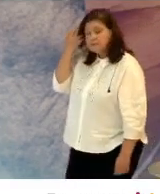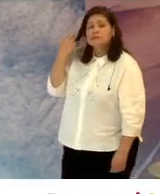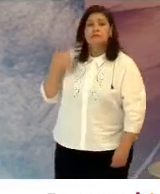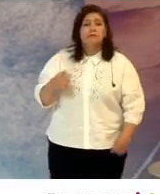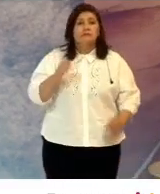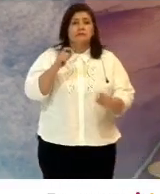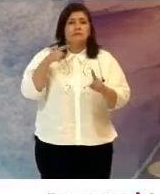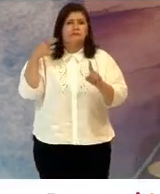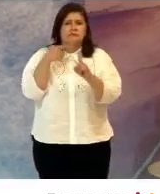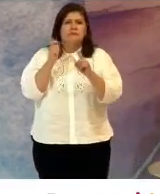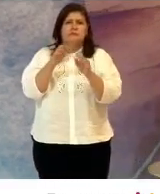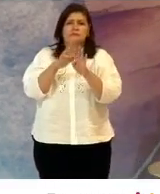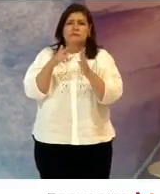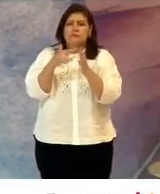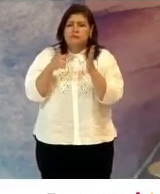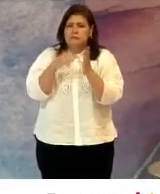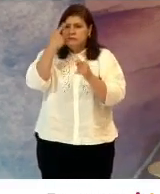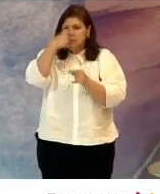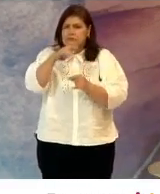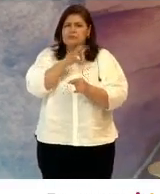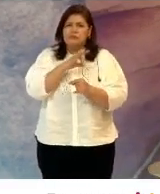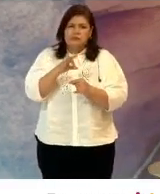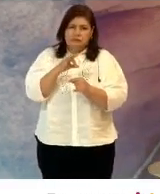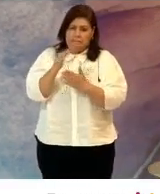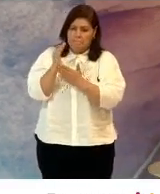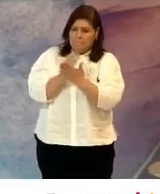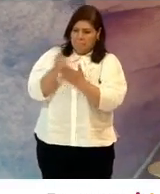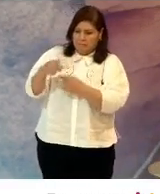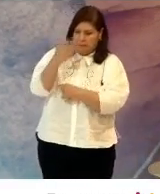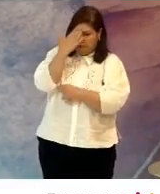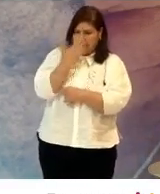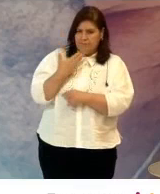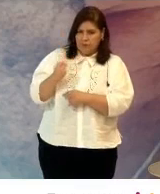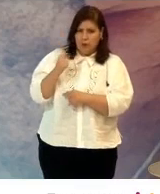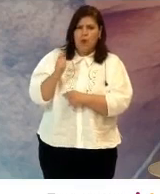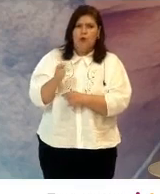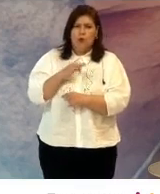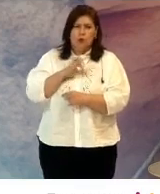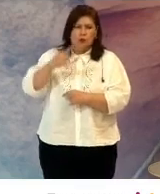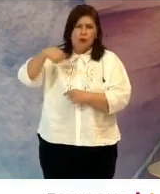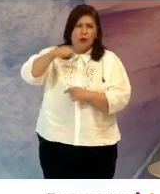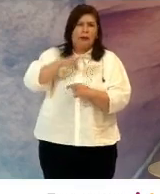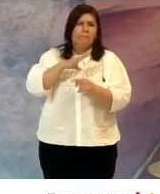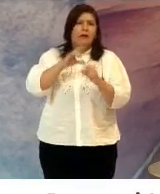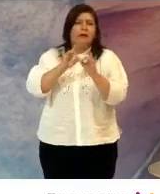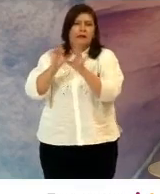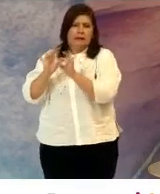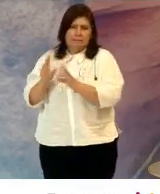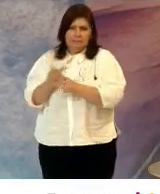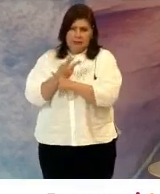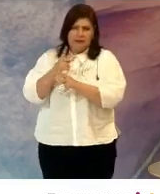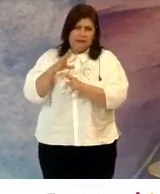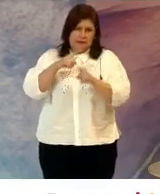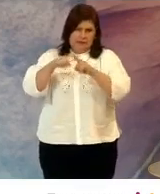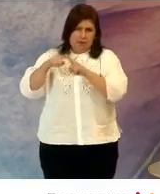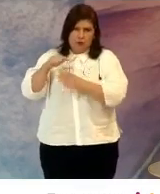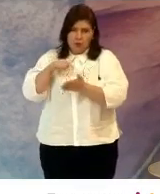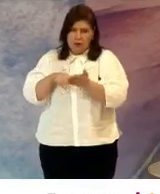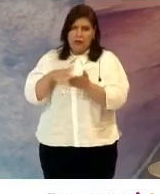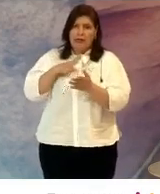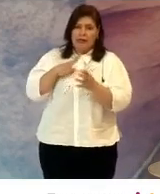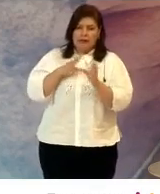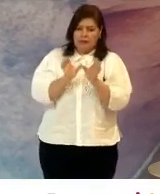Esto pasa en muchos lugares, como ustedes bien saben. Aquí tenemos polarización y